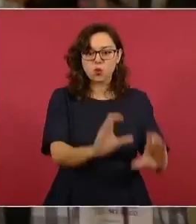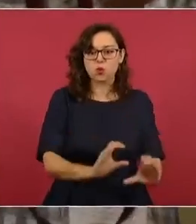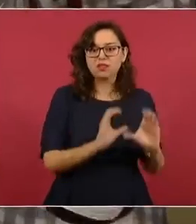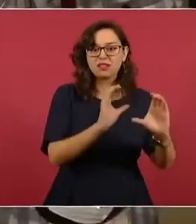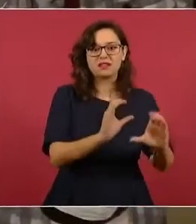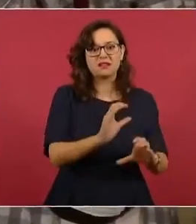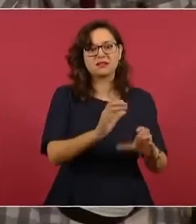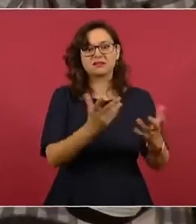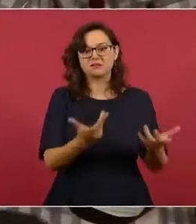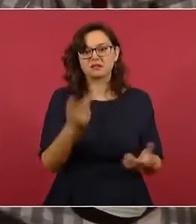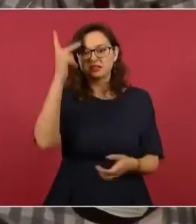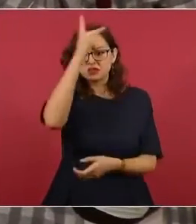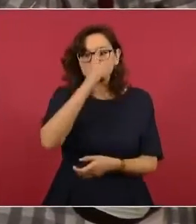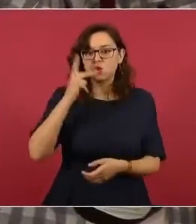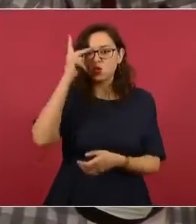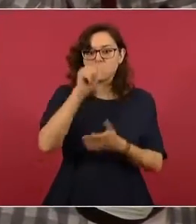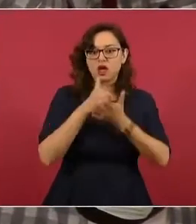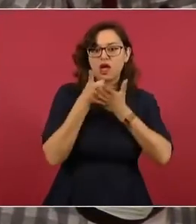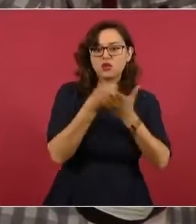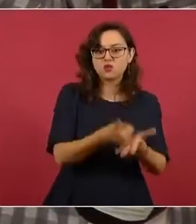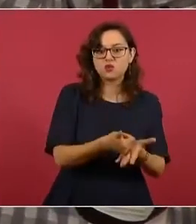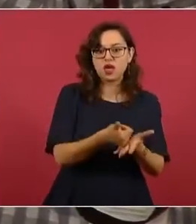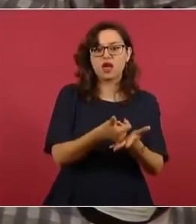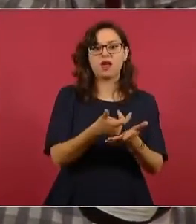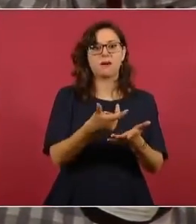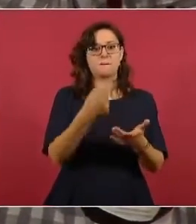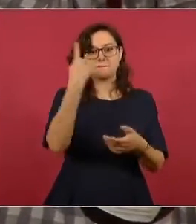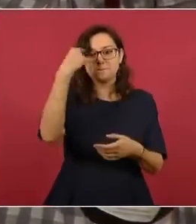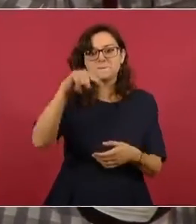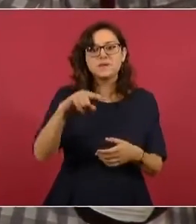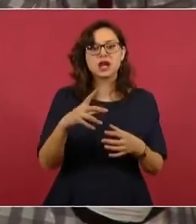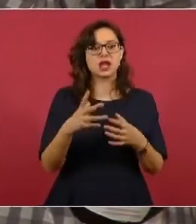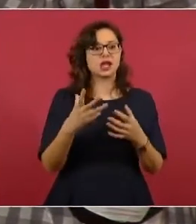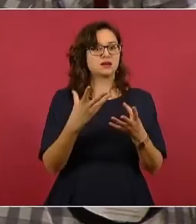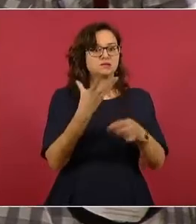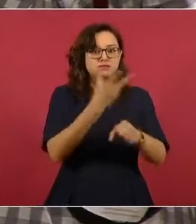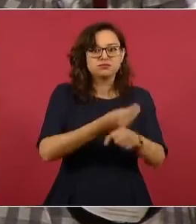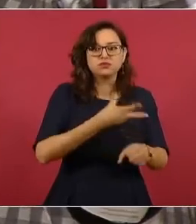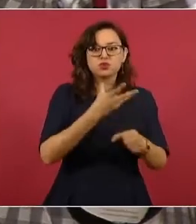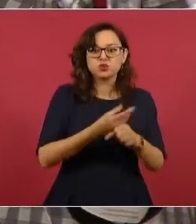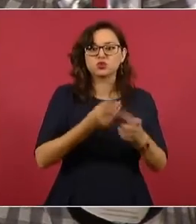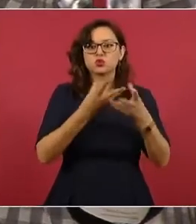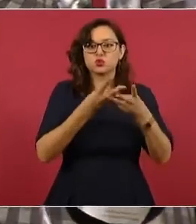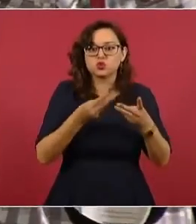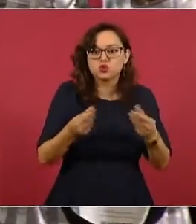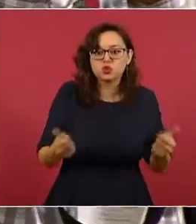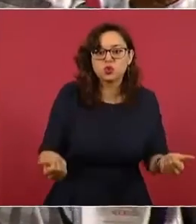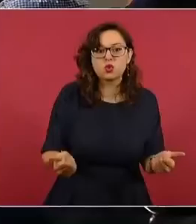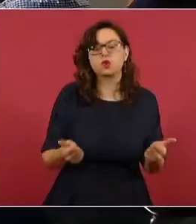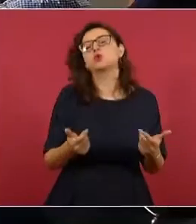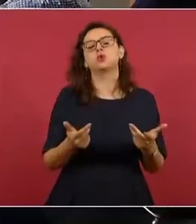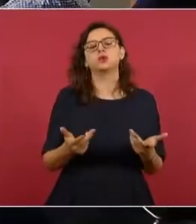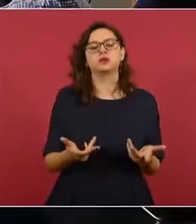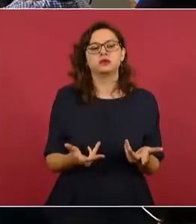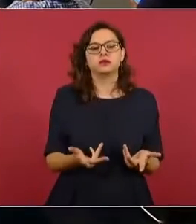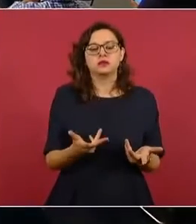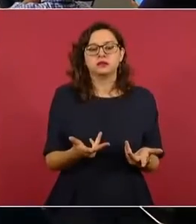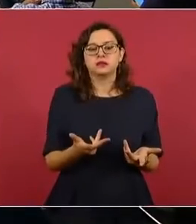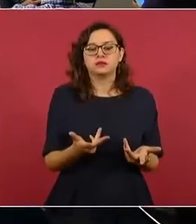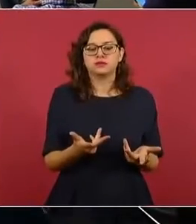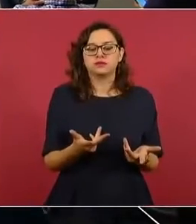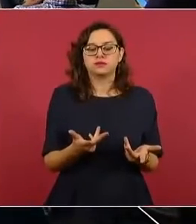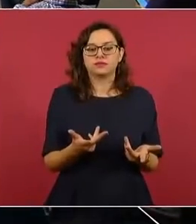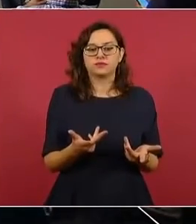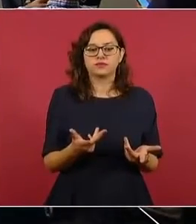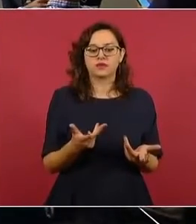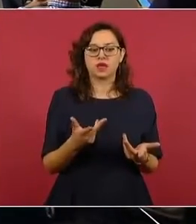les brindara atención psicológica y no estuvieran, digamos, con toda la población infantil. Otros niños son víctimas de